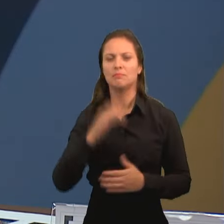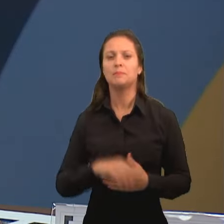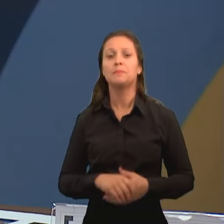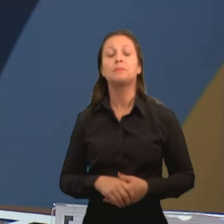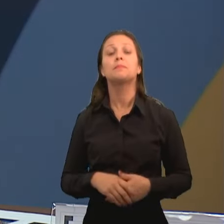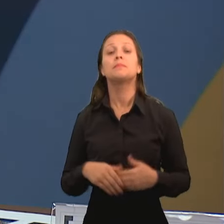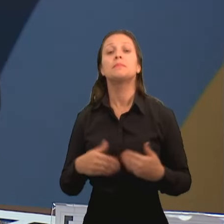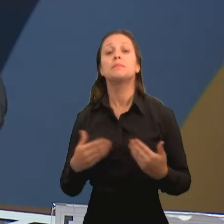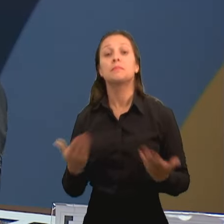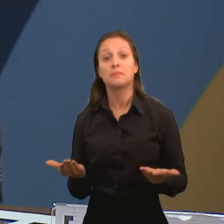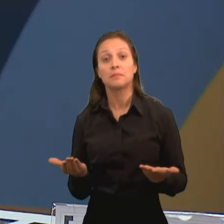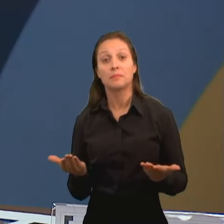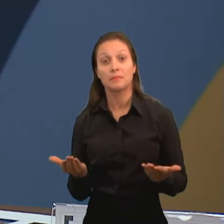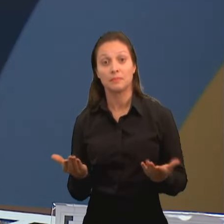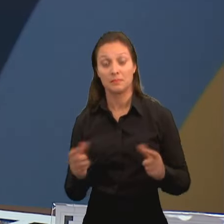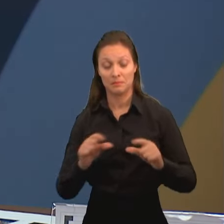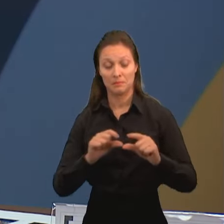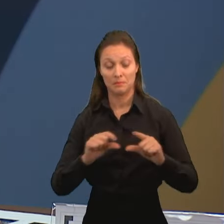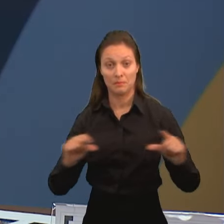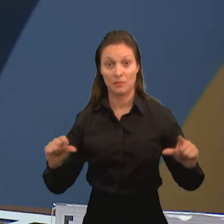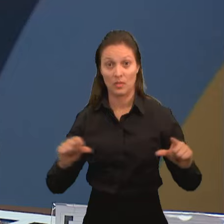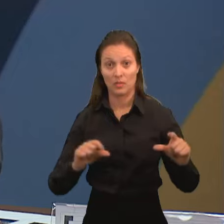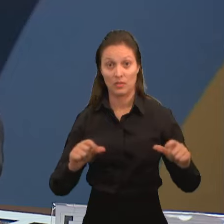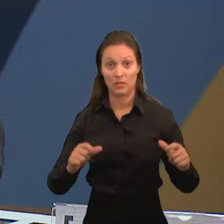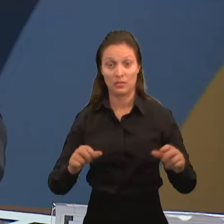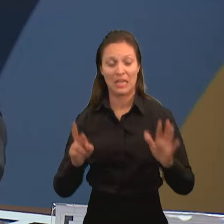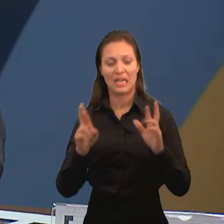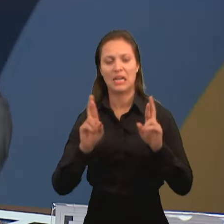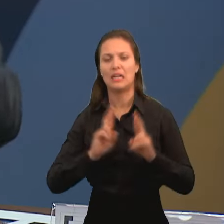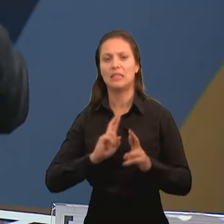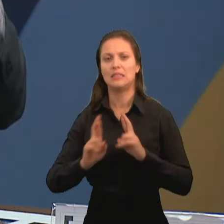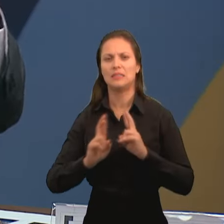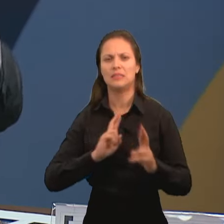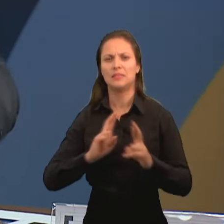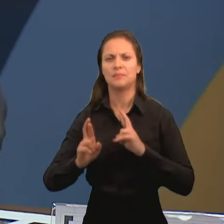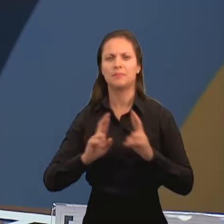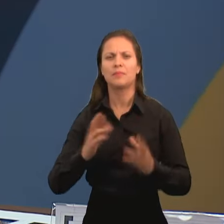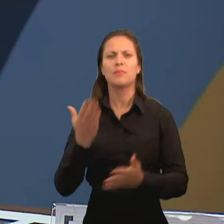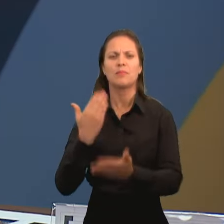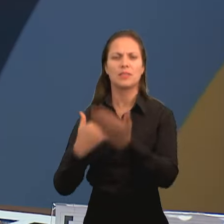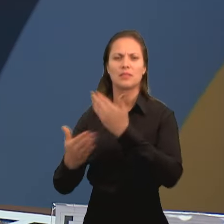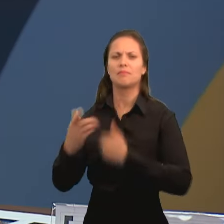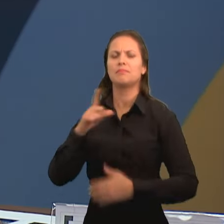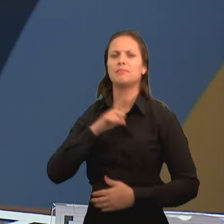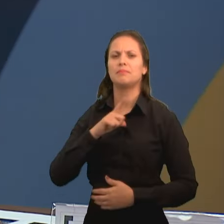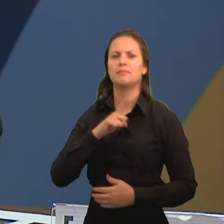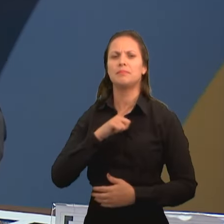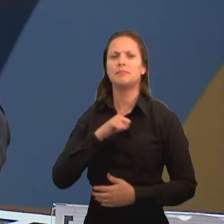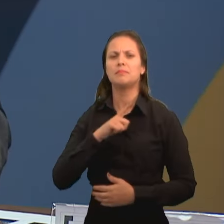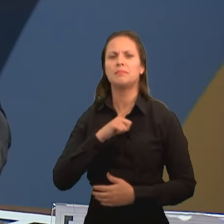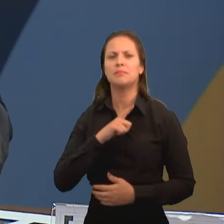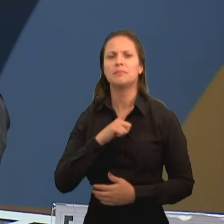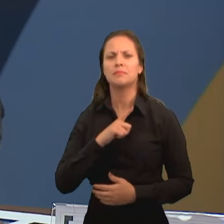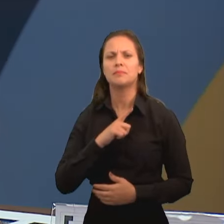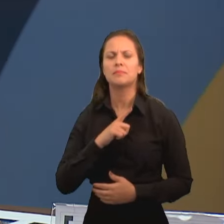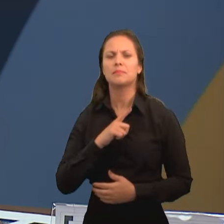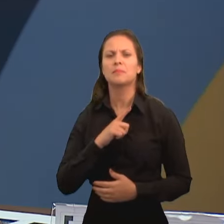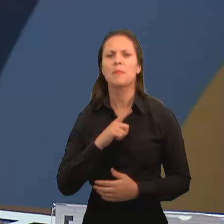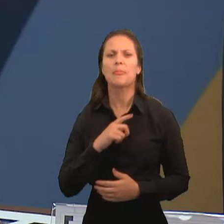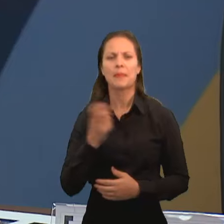puede implementar. Varias arquitecturas de redes neurales que se usan hoy ya las conocíamos